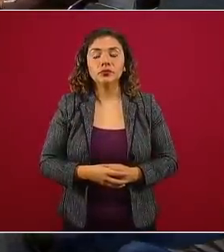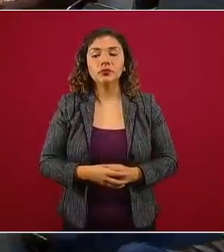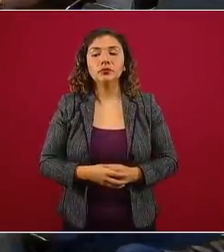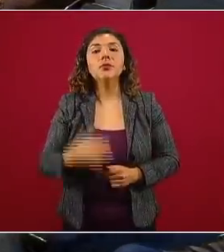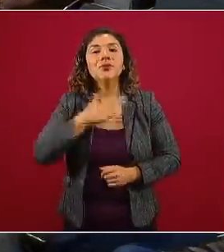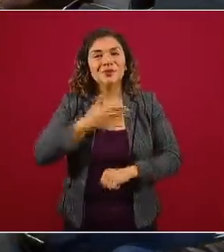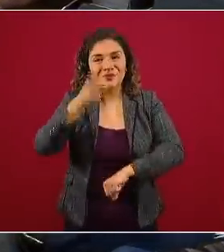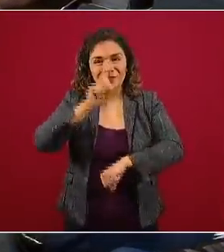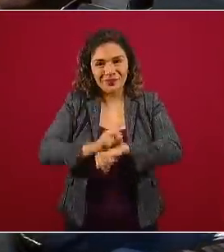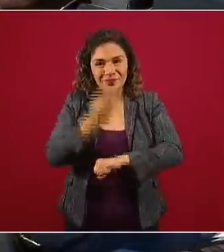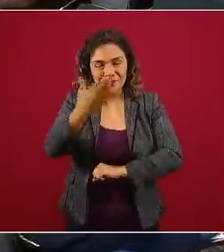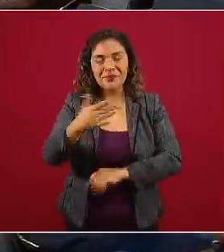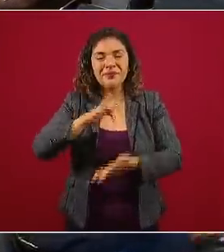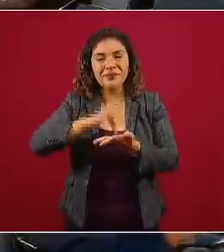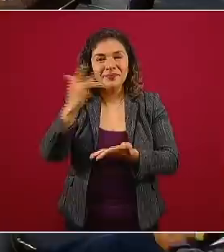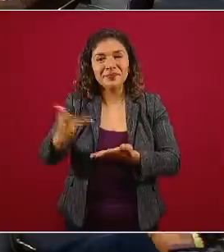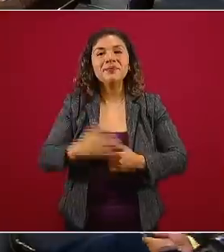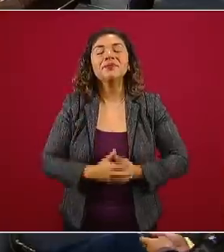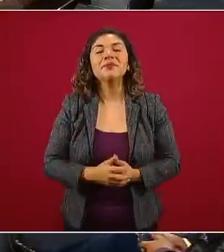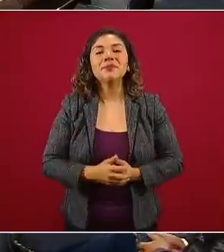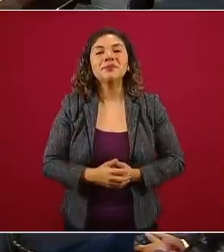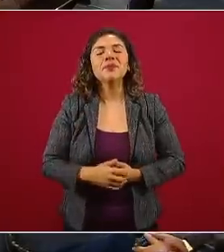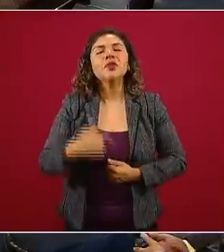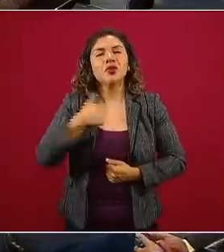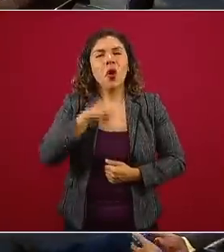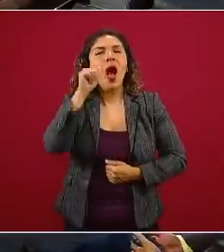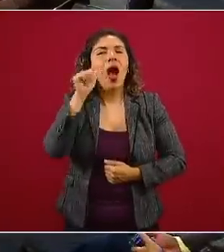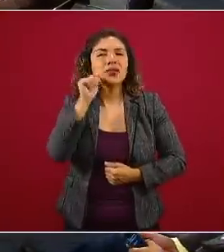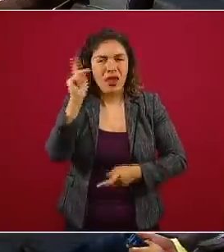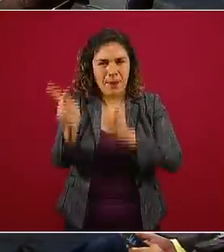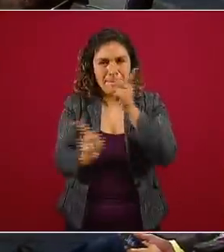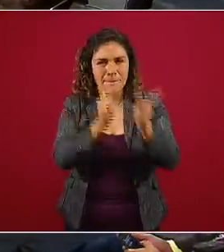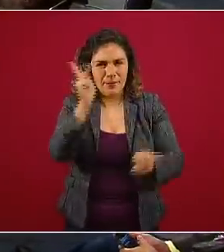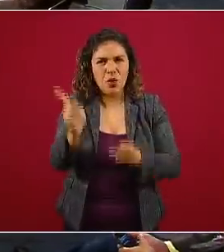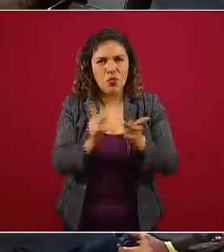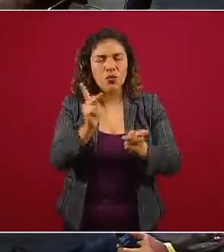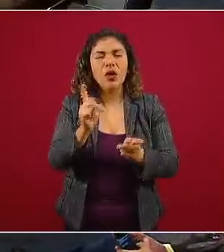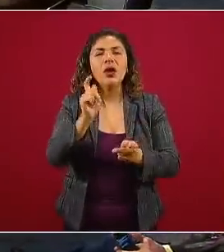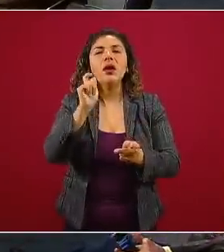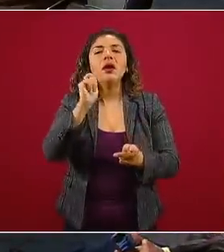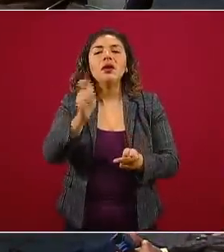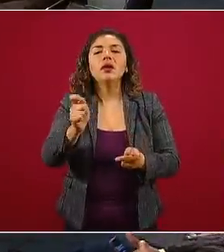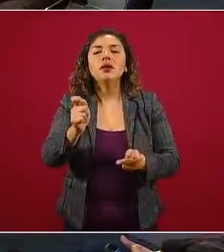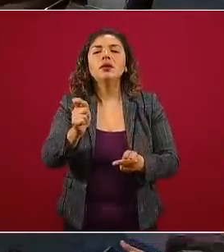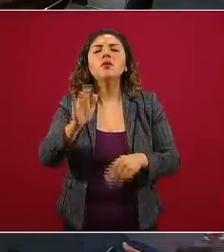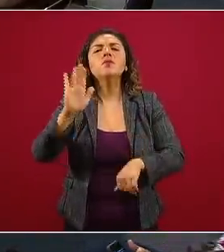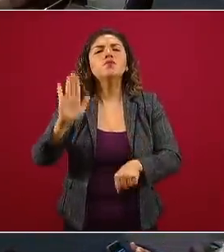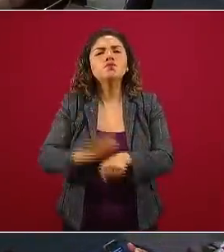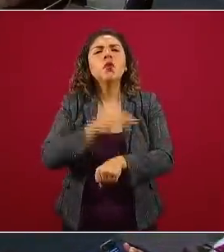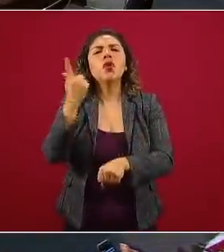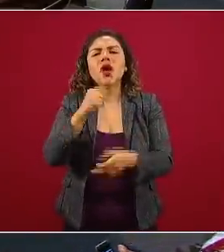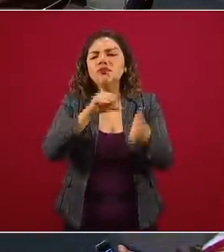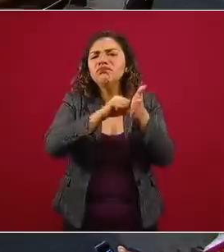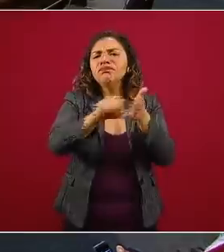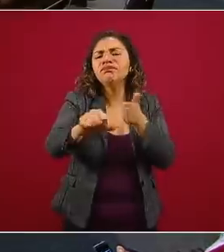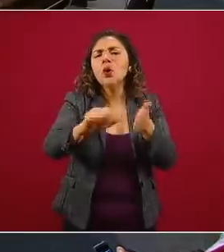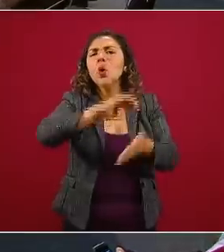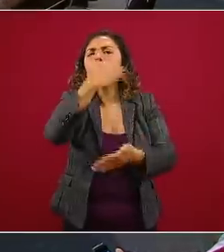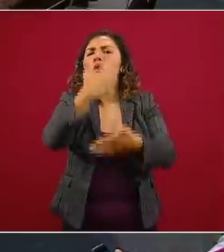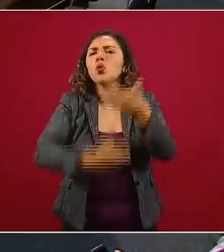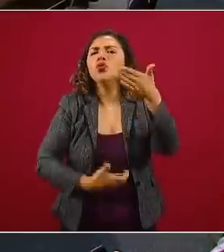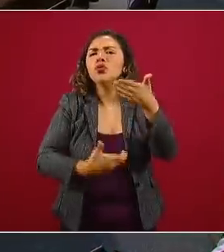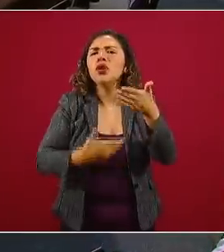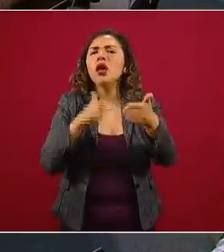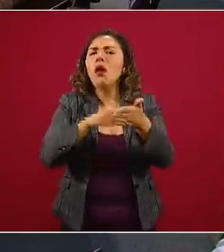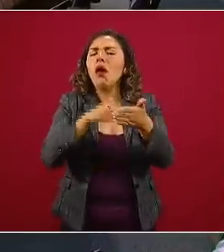buenos días presidente muchas gracias lo que le preguntaba yo ayer acerca de por qué fue que se canceló el contrato que se